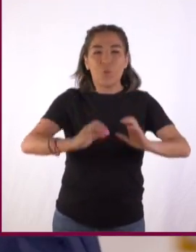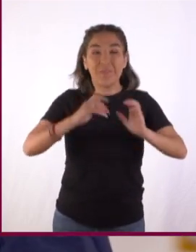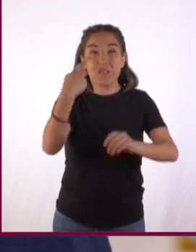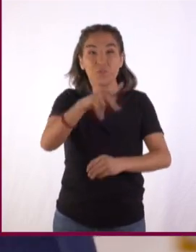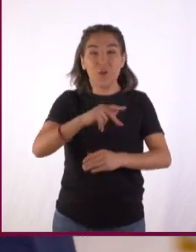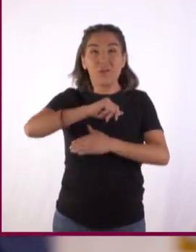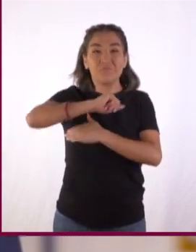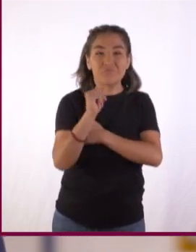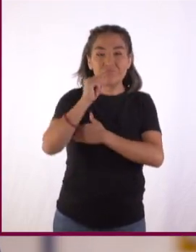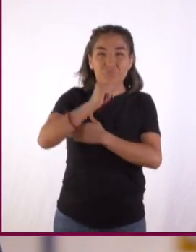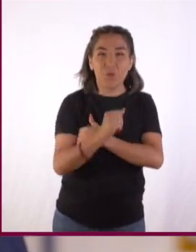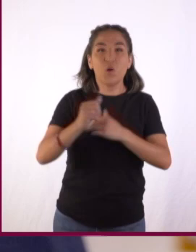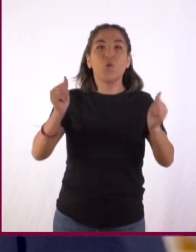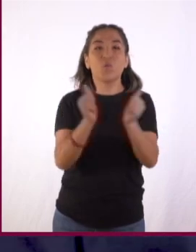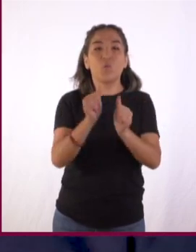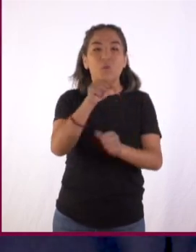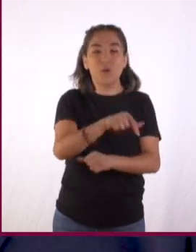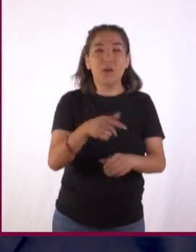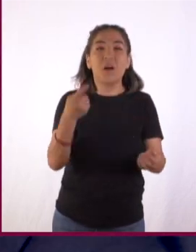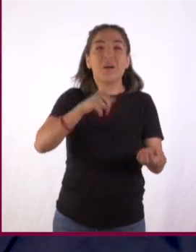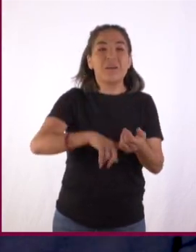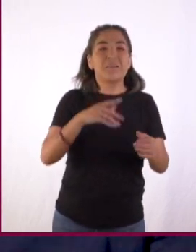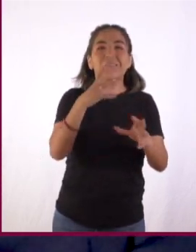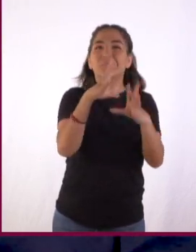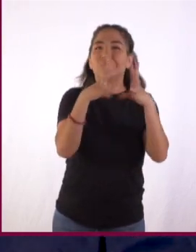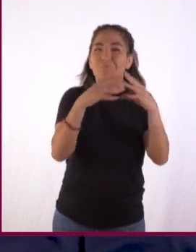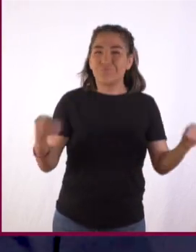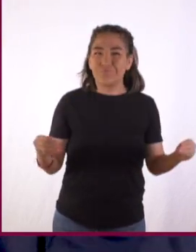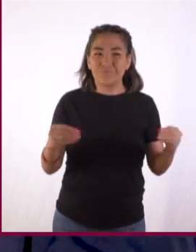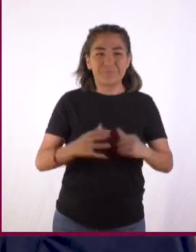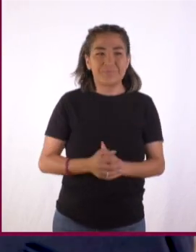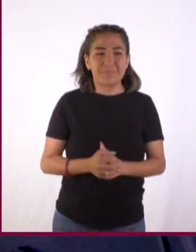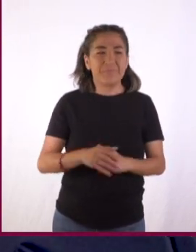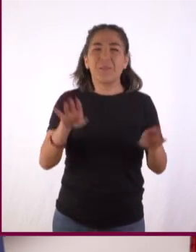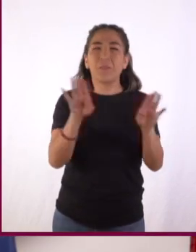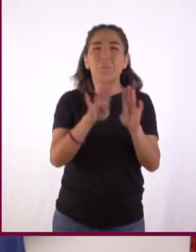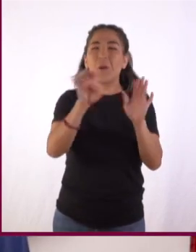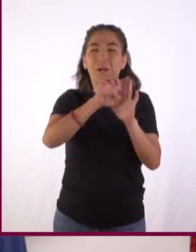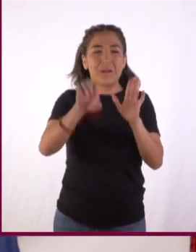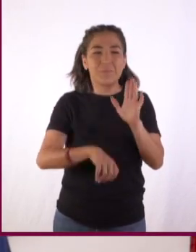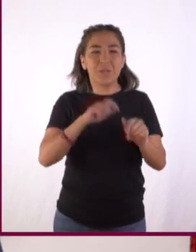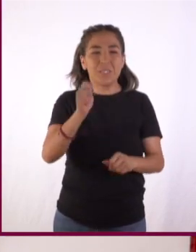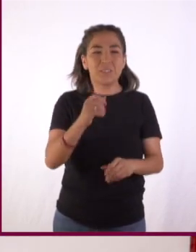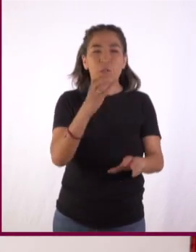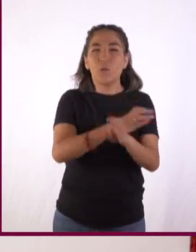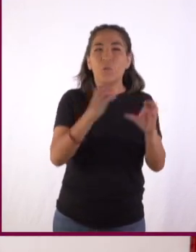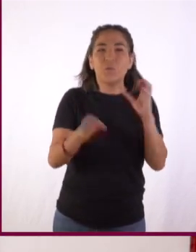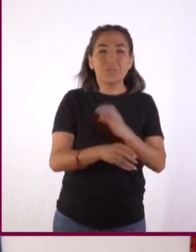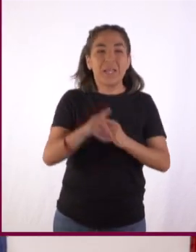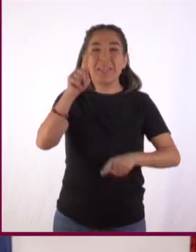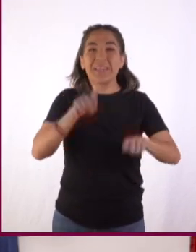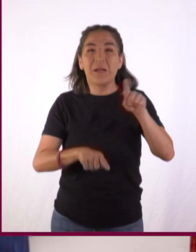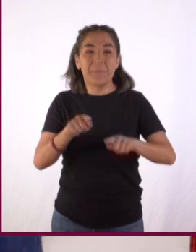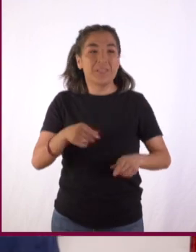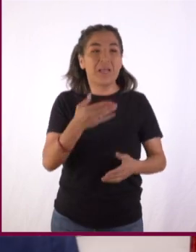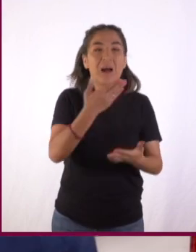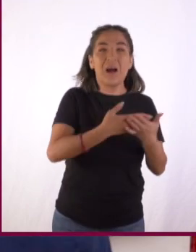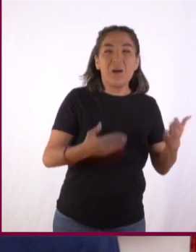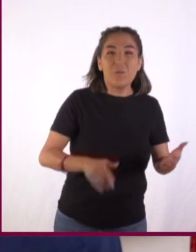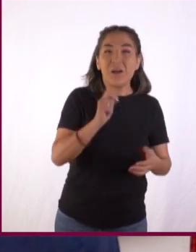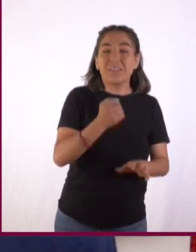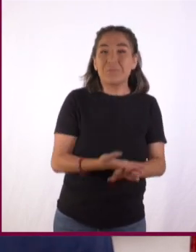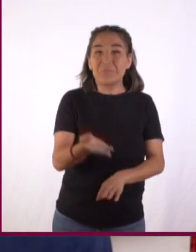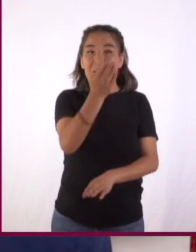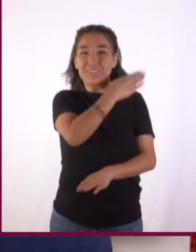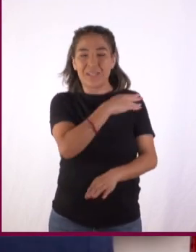capacidad de conservar sus propiedades incluso cuando un estímulo ha desaparecido. Algo así como que un objeto no depende del